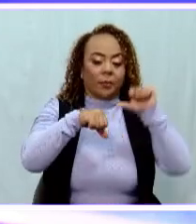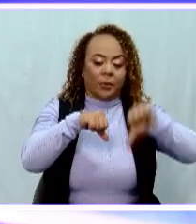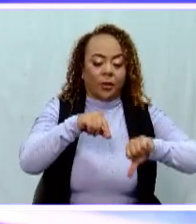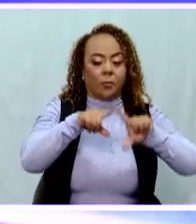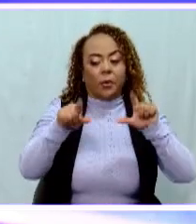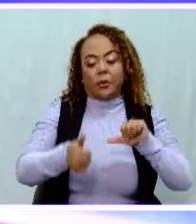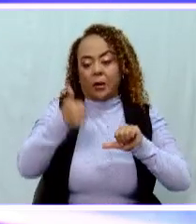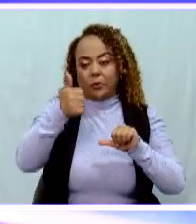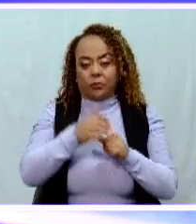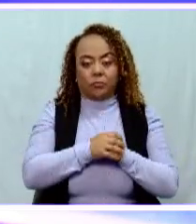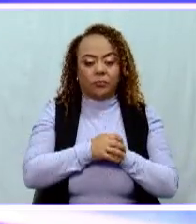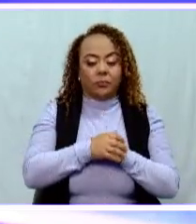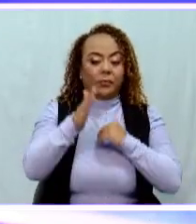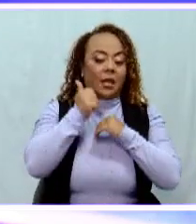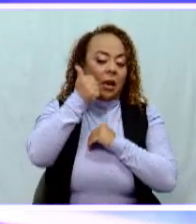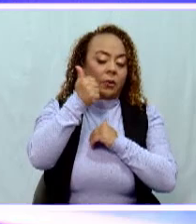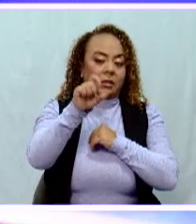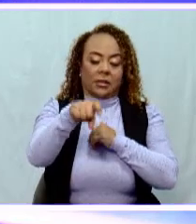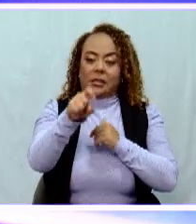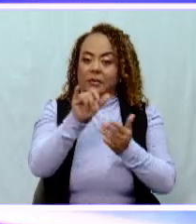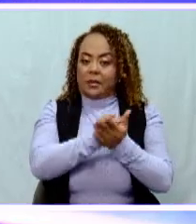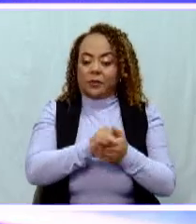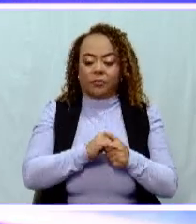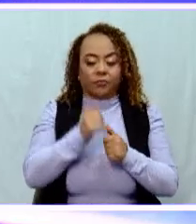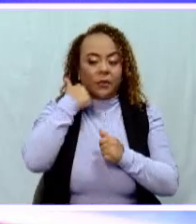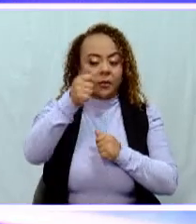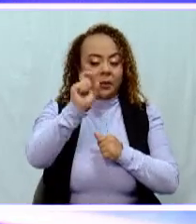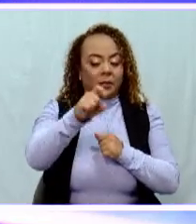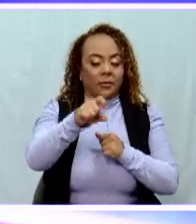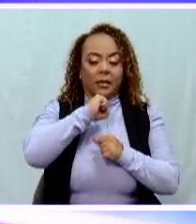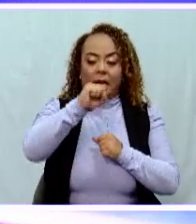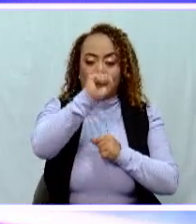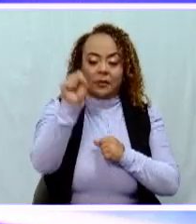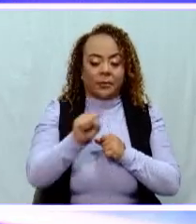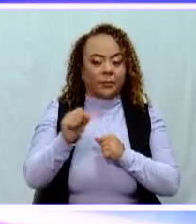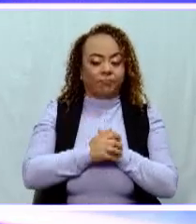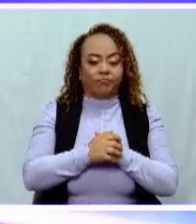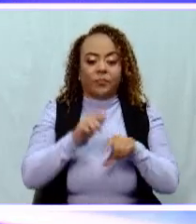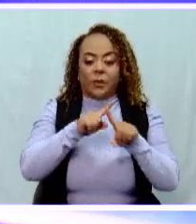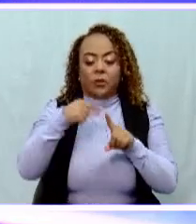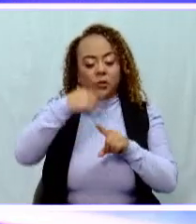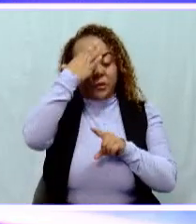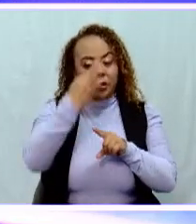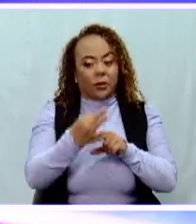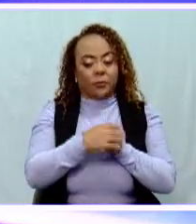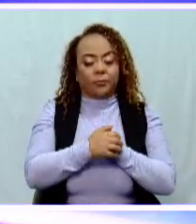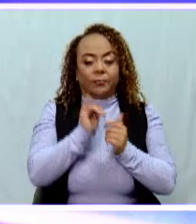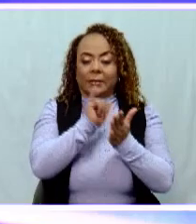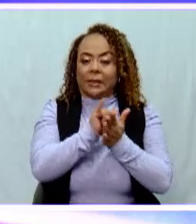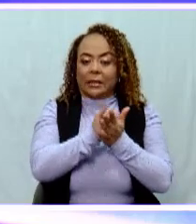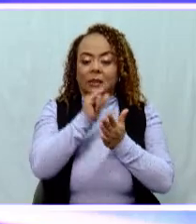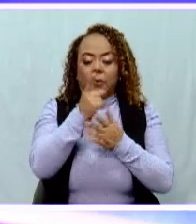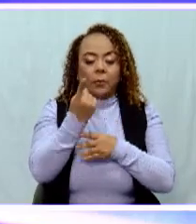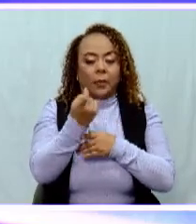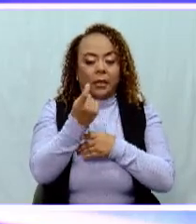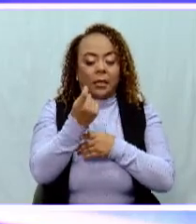Sí a la huelense ocupaba esto la violencia ocupaba ganarle a esa prisa yo creo que era una un